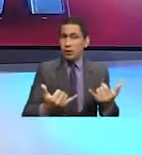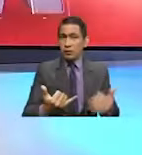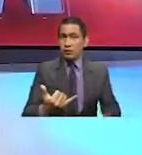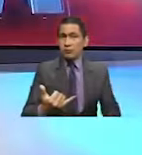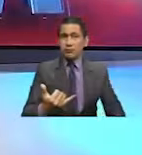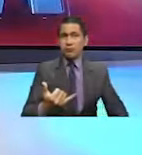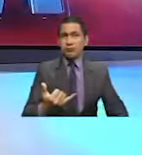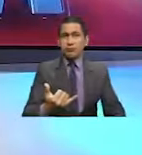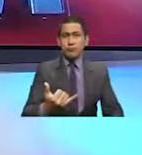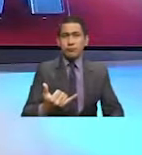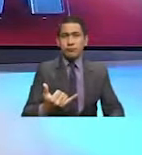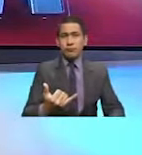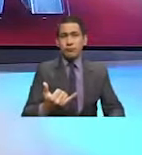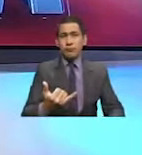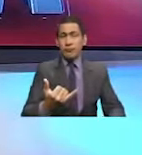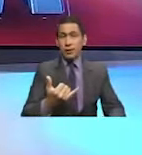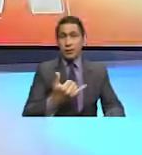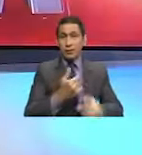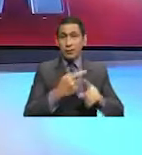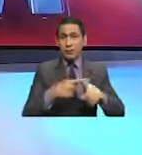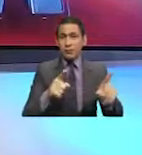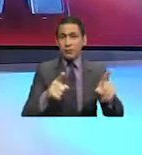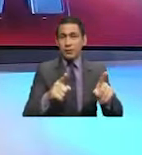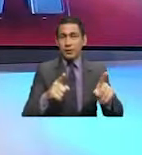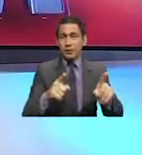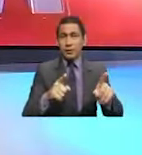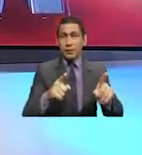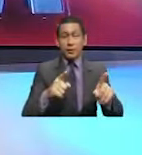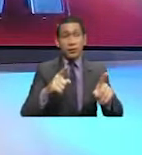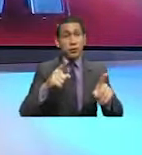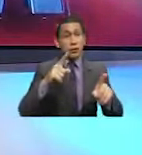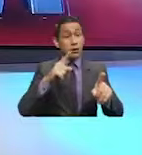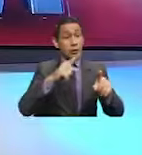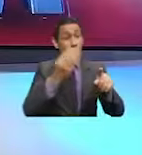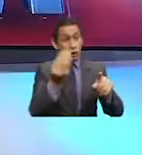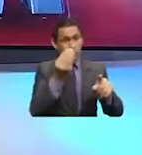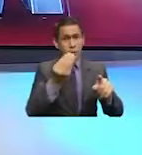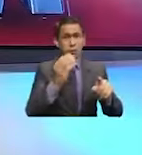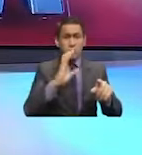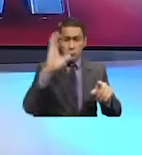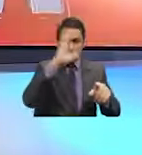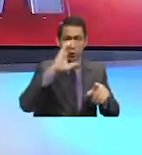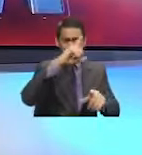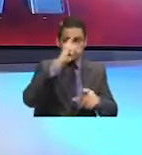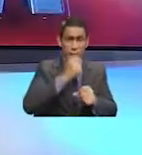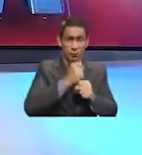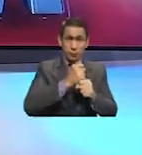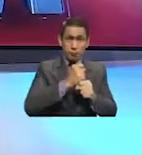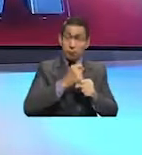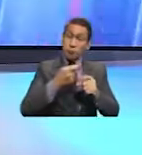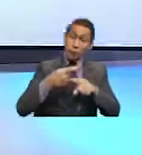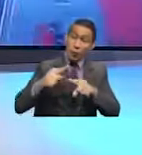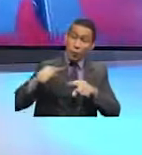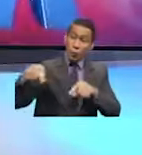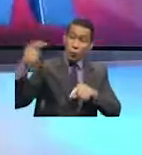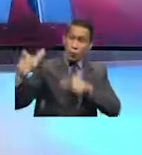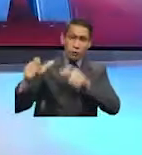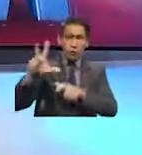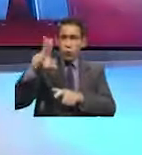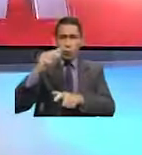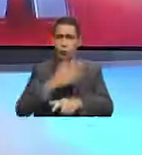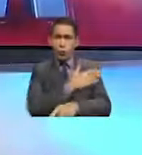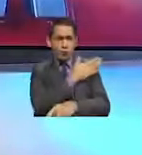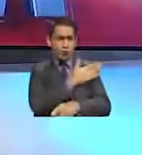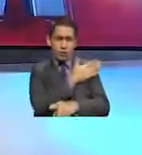un espacio para ganarse la vida. Pero hay gente que lamentablemente no les cree, o lo miran con mucho